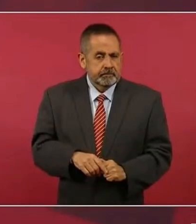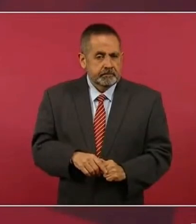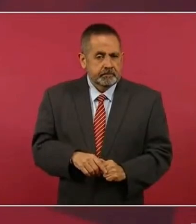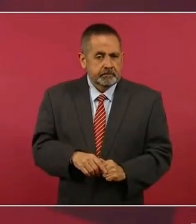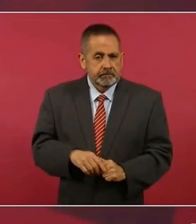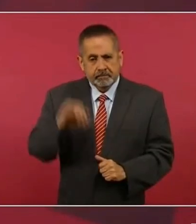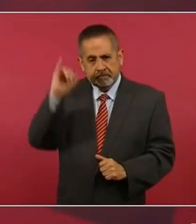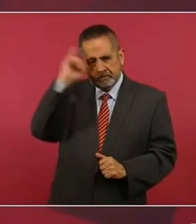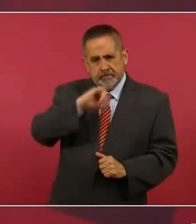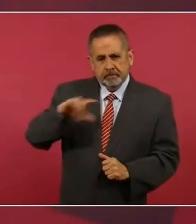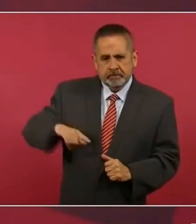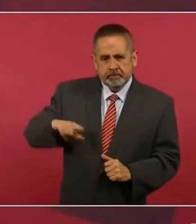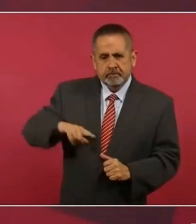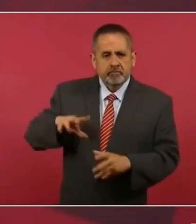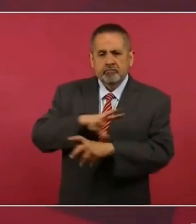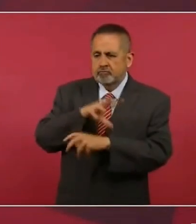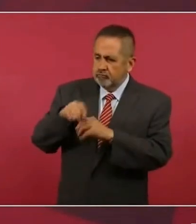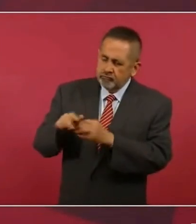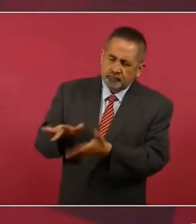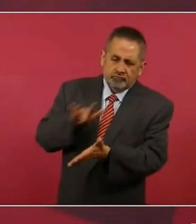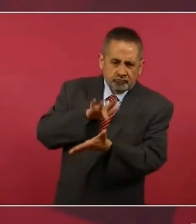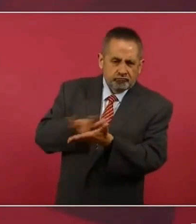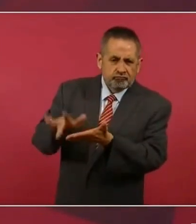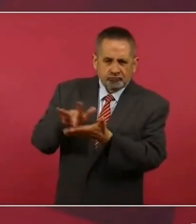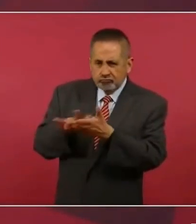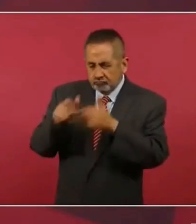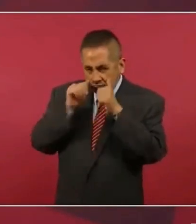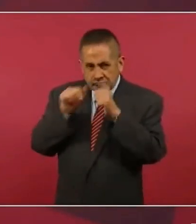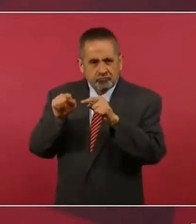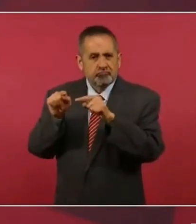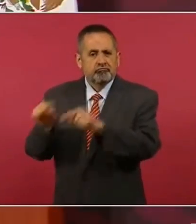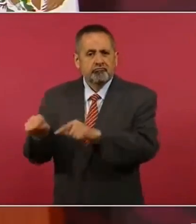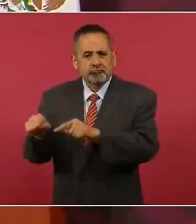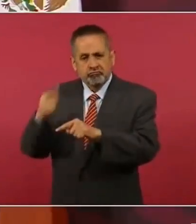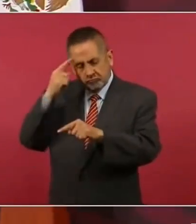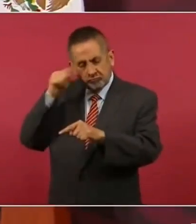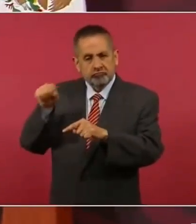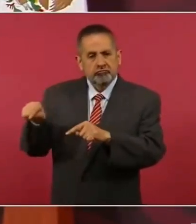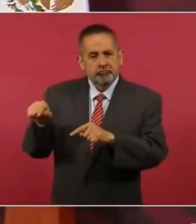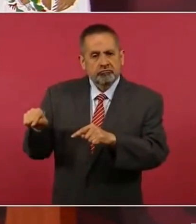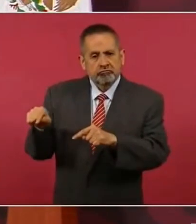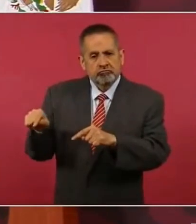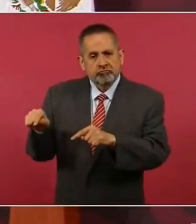la jefa de gobierno todo nuestro apoyo para